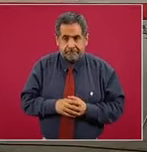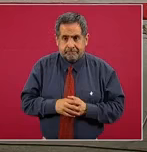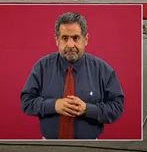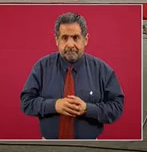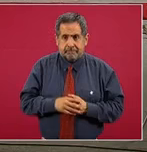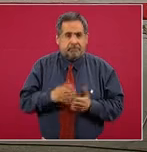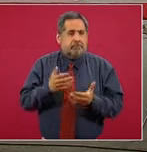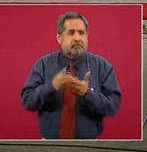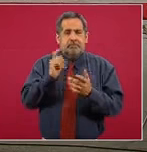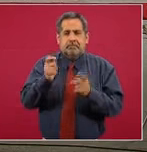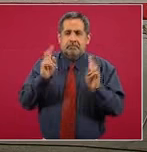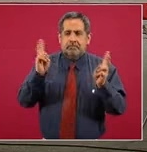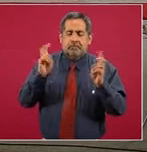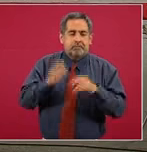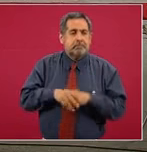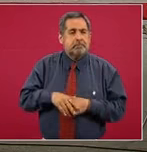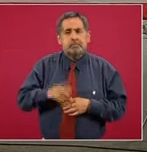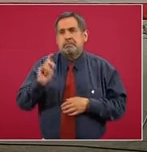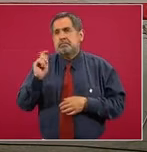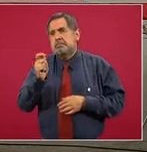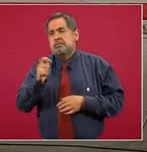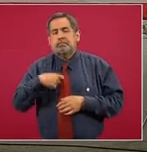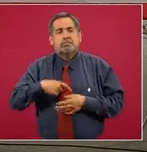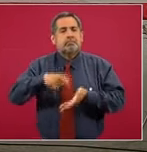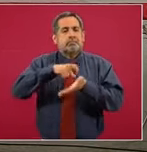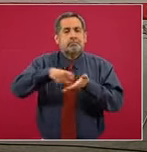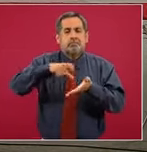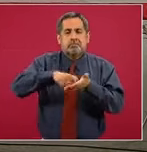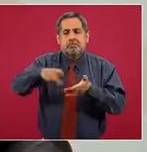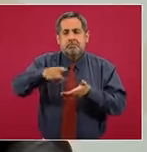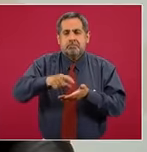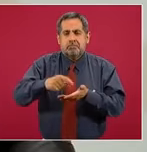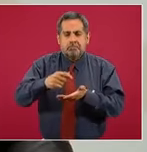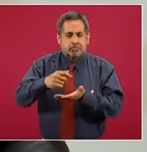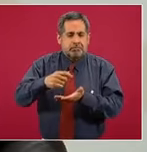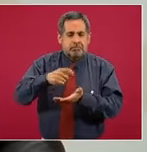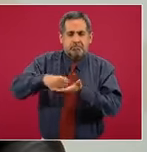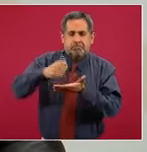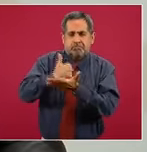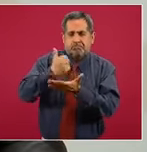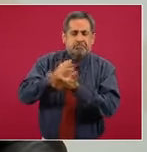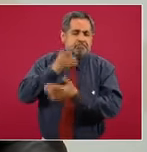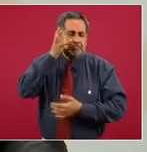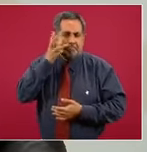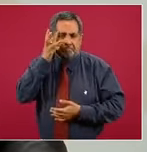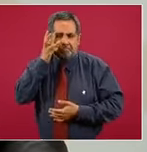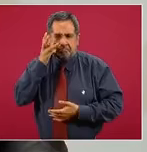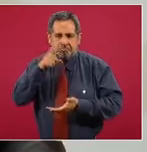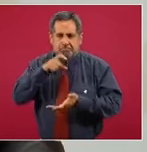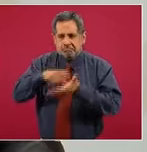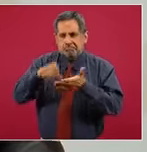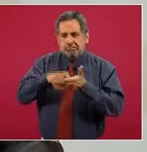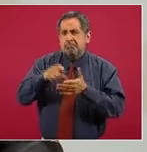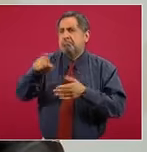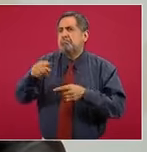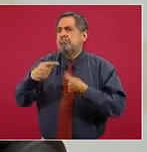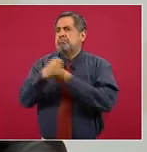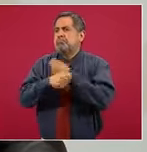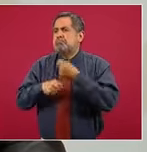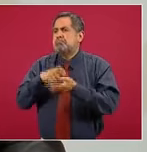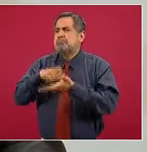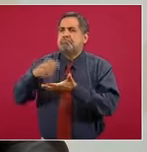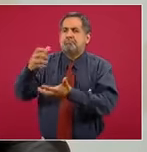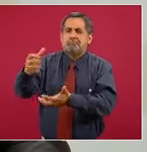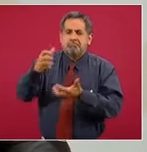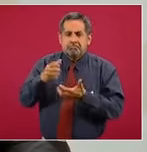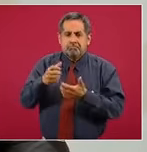más normal, como ir a comprar una botella de whisky a una tienda de conveniencia.